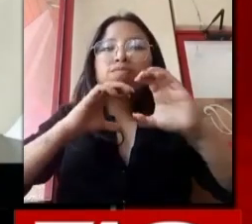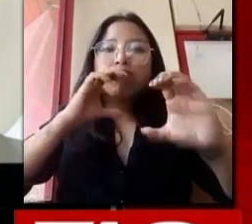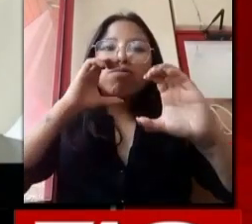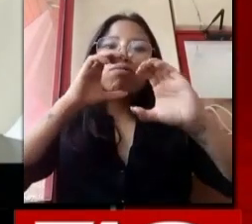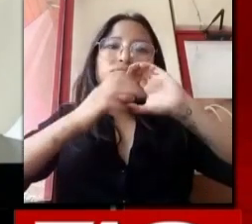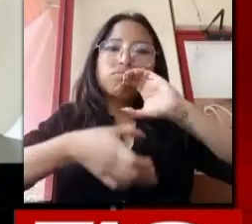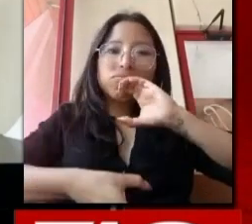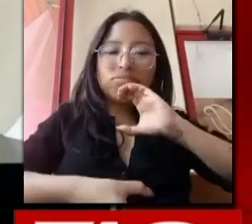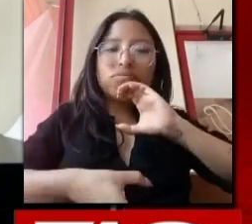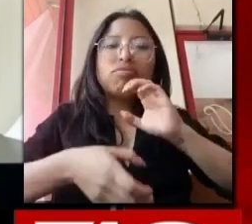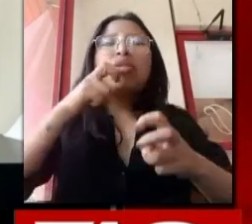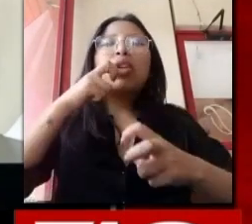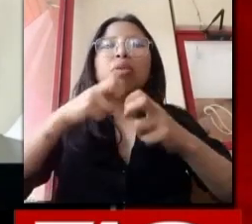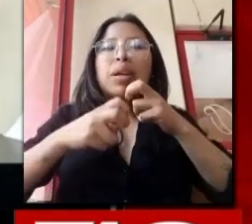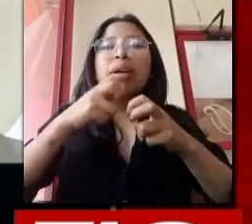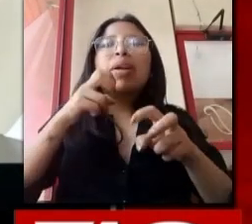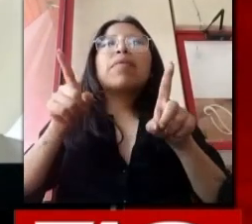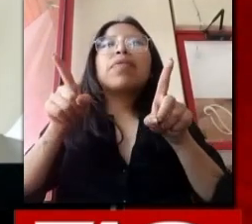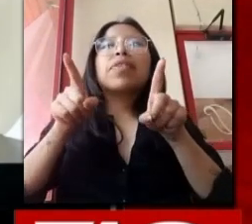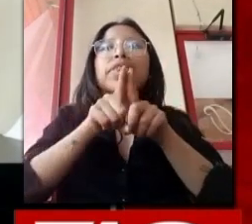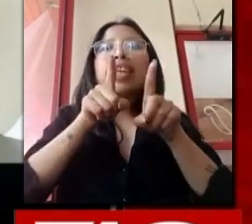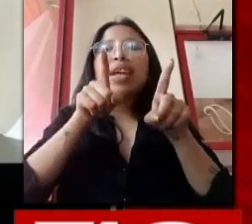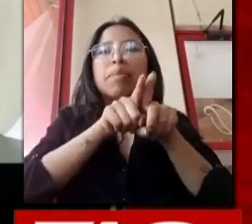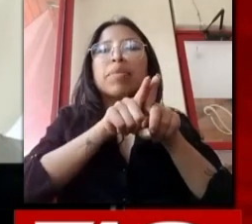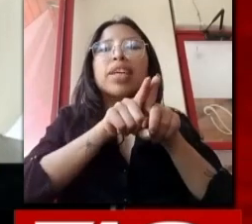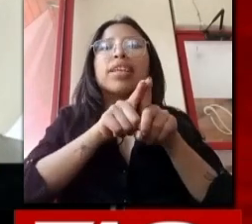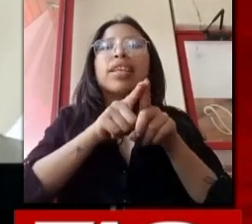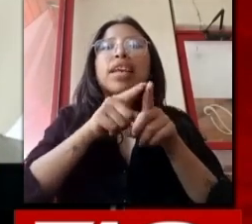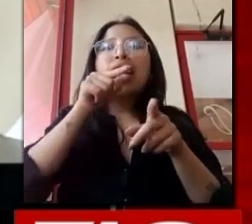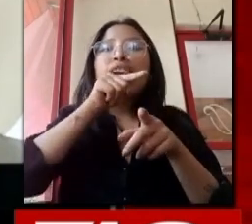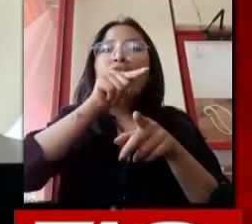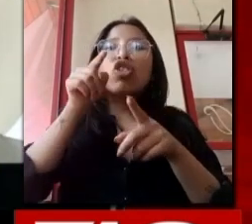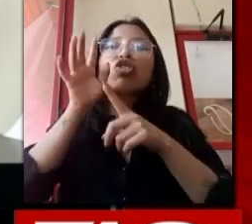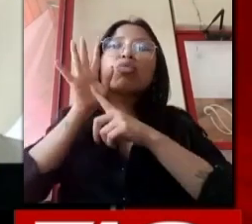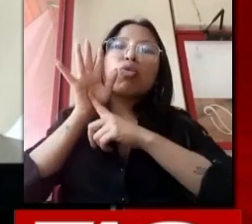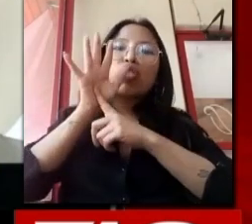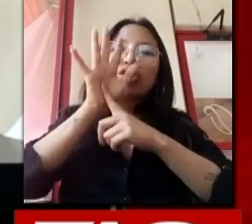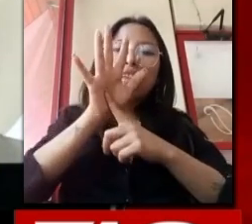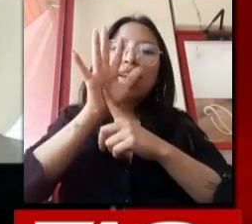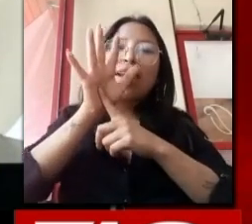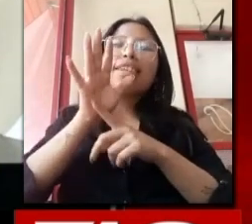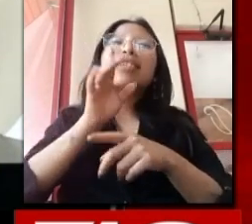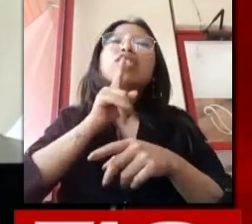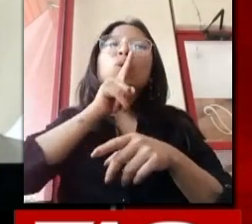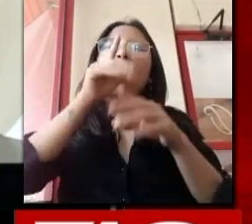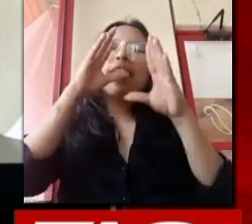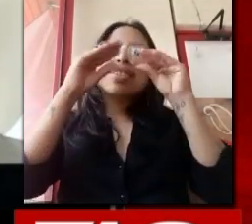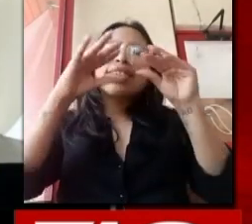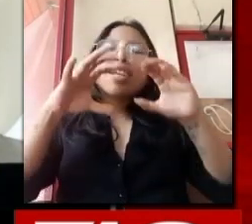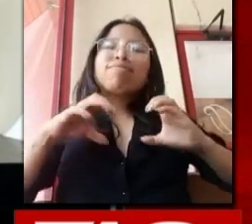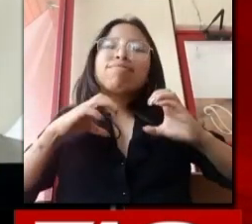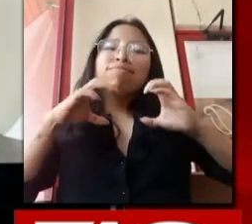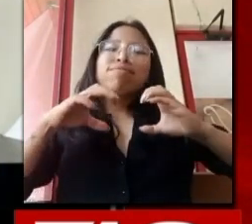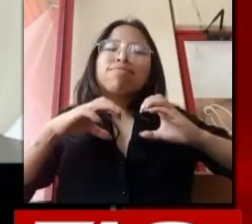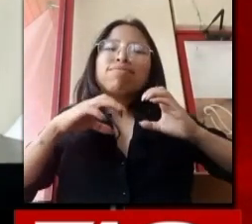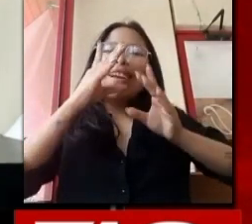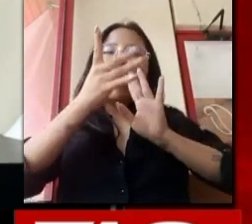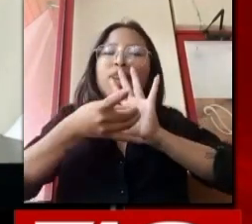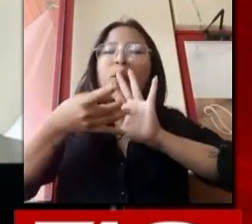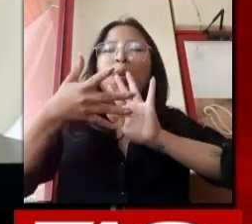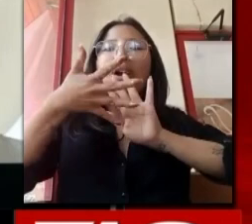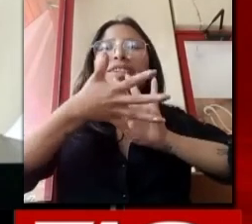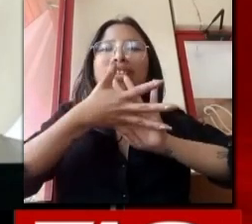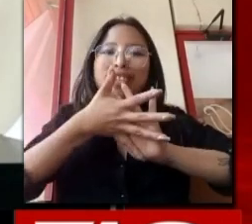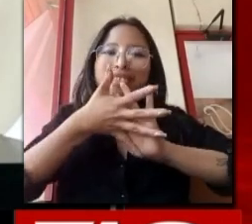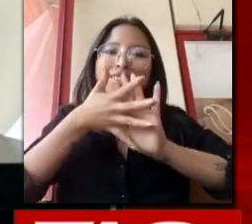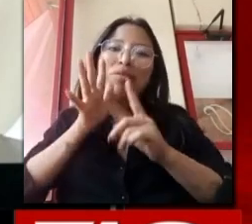ese día ellos van a mostrar, ¿no? Van a enseñar cómo es la comunicación, digamos ellos que manejan la lengua de